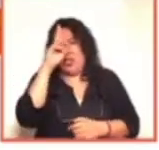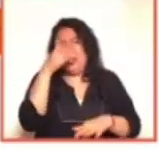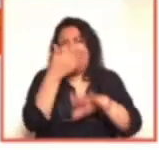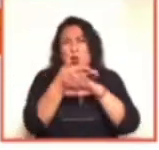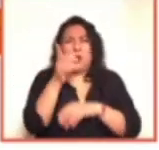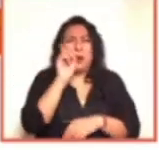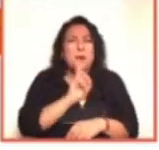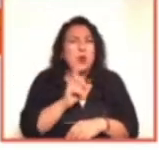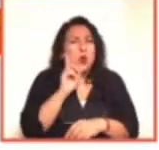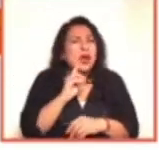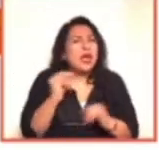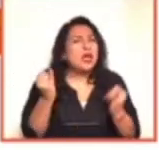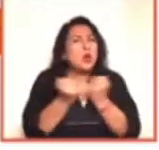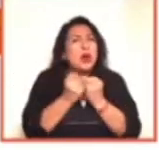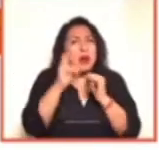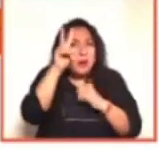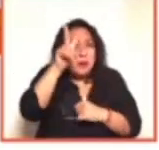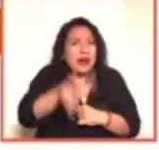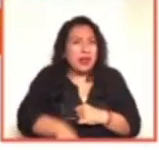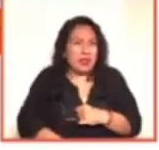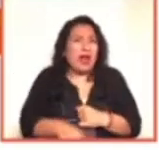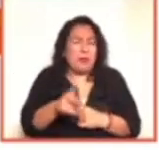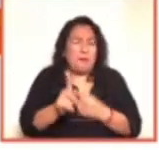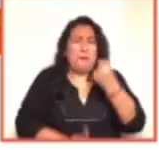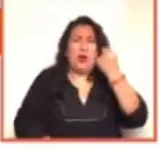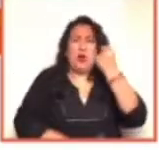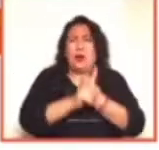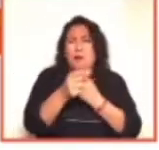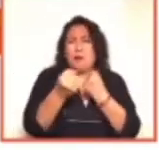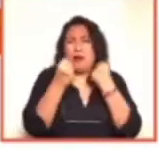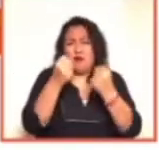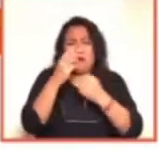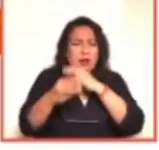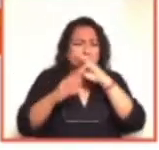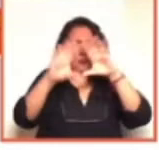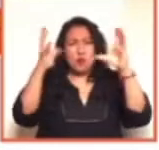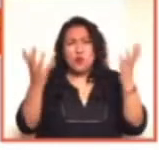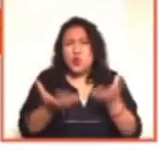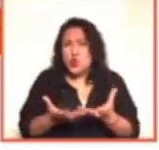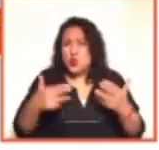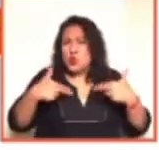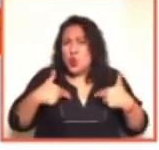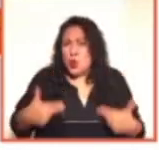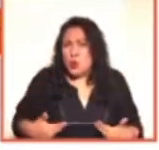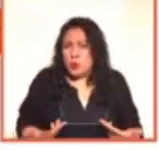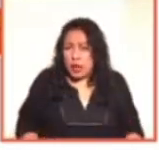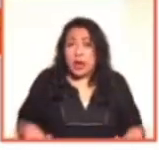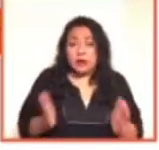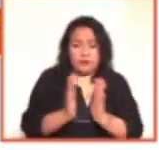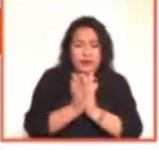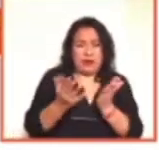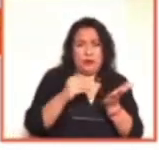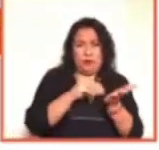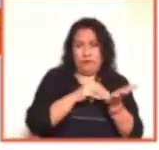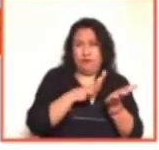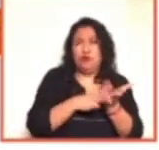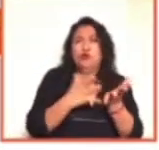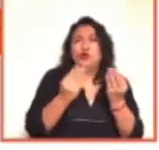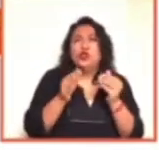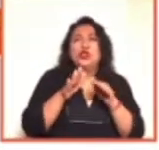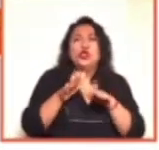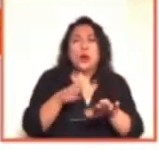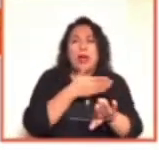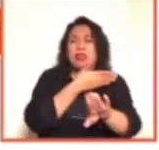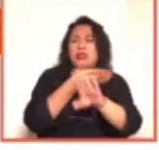que verdaderamente es la mayor crisis que confronta la humanidad. En el libro hablo mucho de la violencia contra la